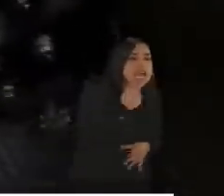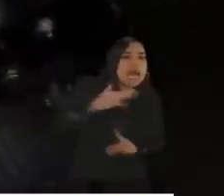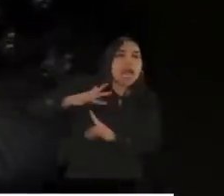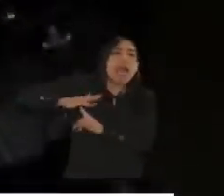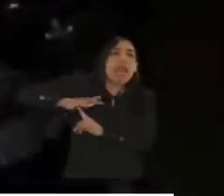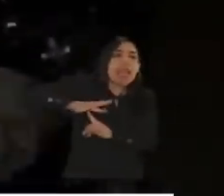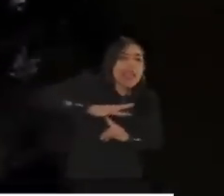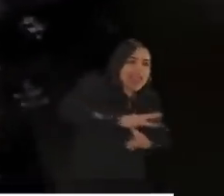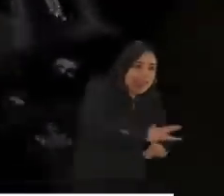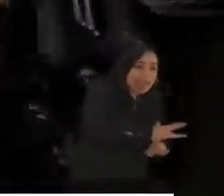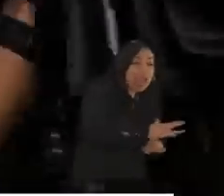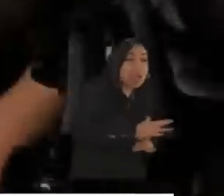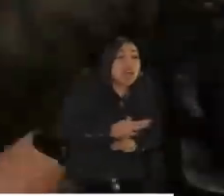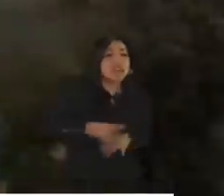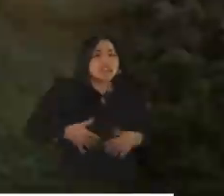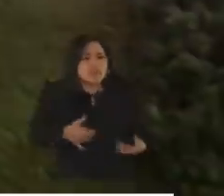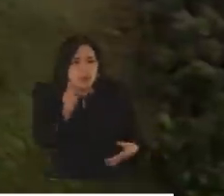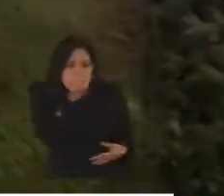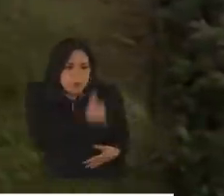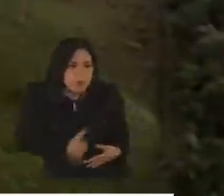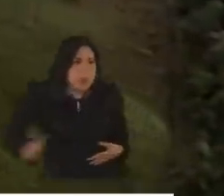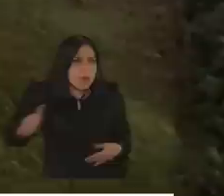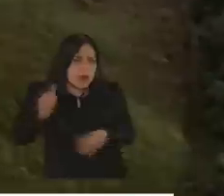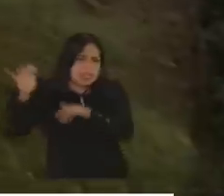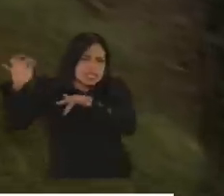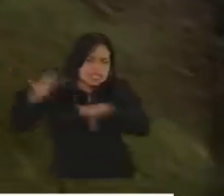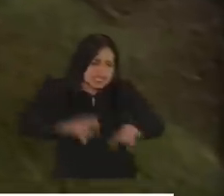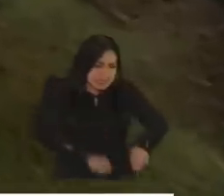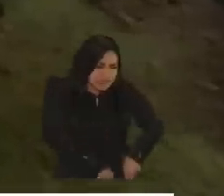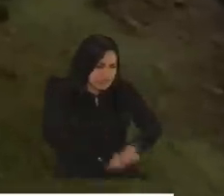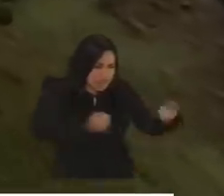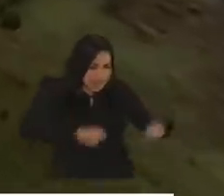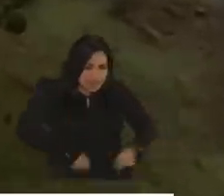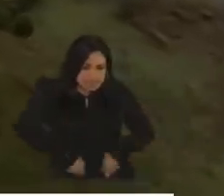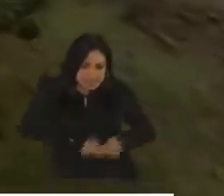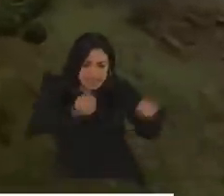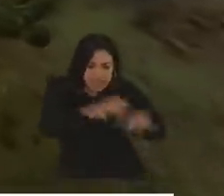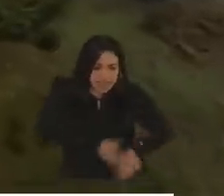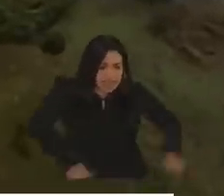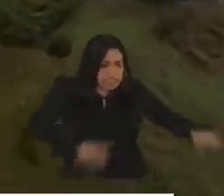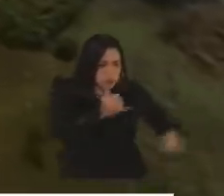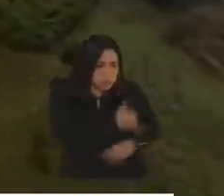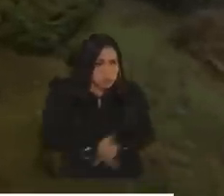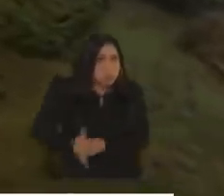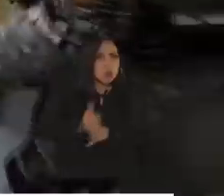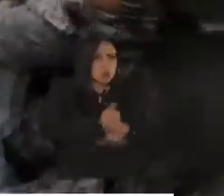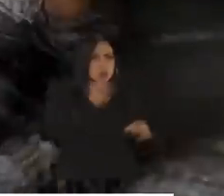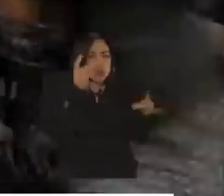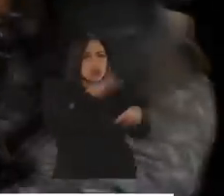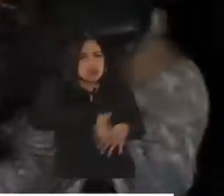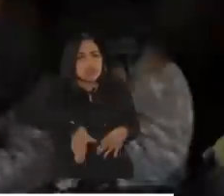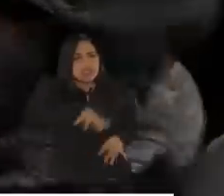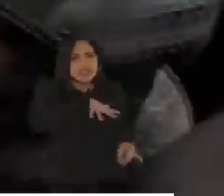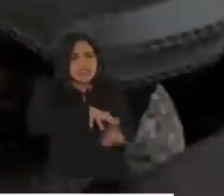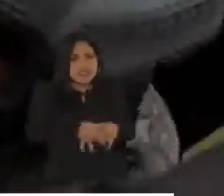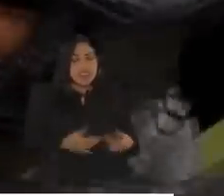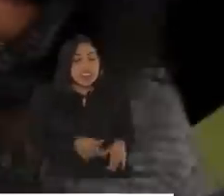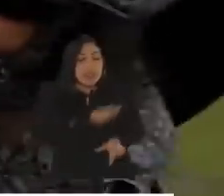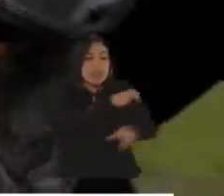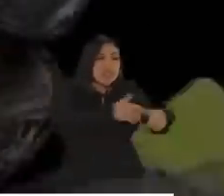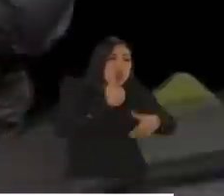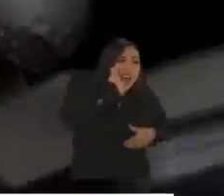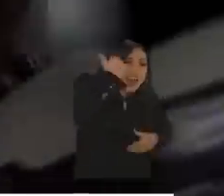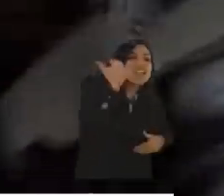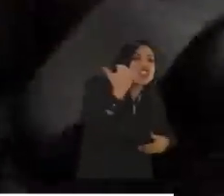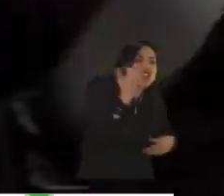helicóptero. Desde el aire se evidencia la magnitud de la emergencia por la que atraviesan los habitantes de esta zona. Los adultos